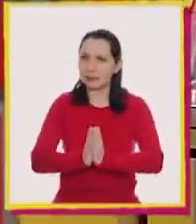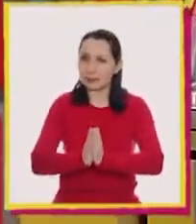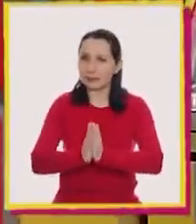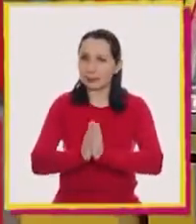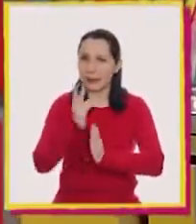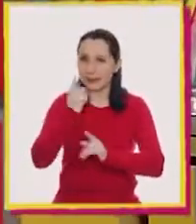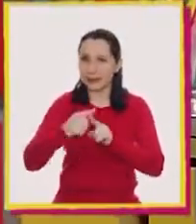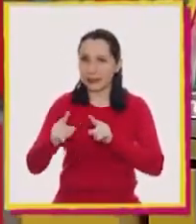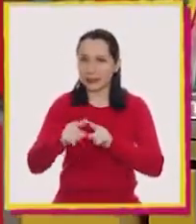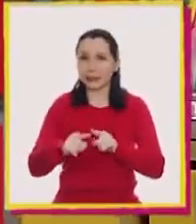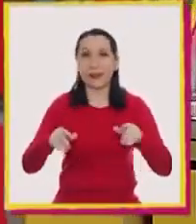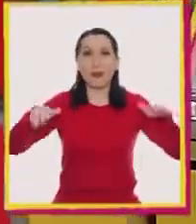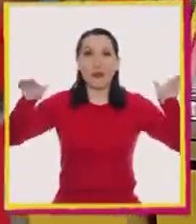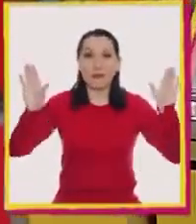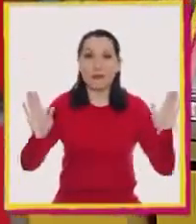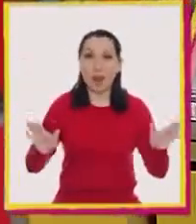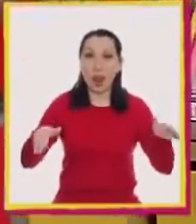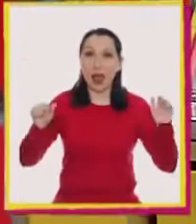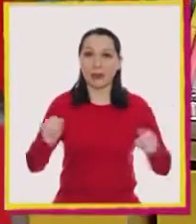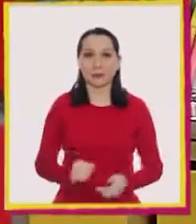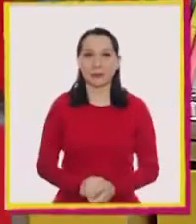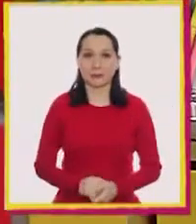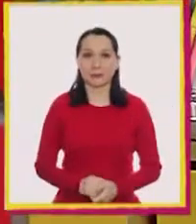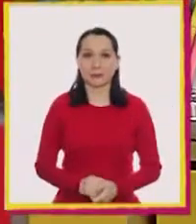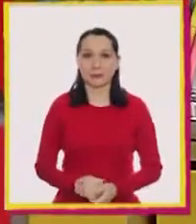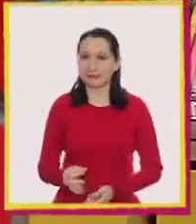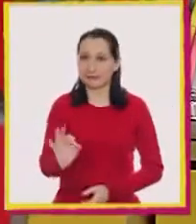Orar, orar, volar.